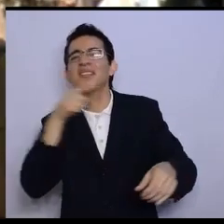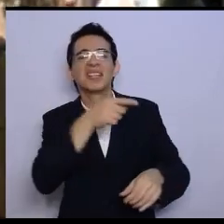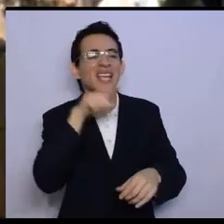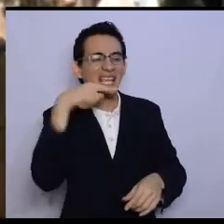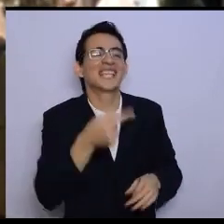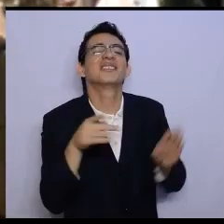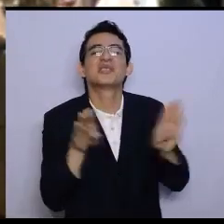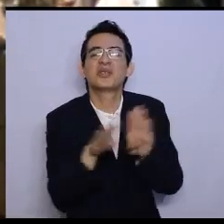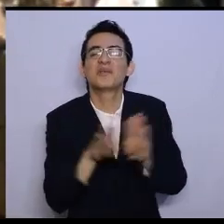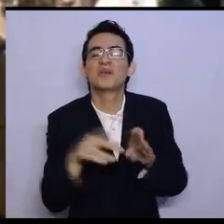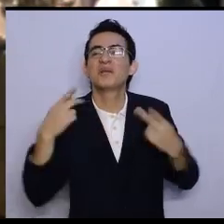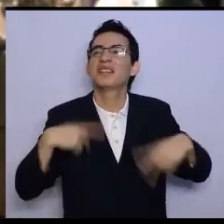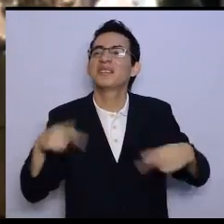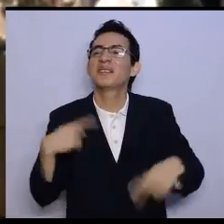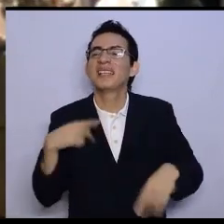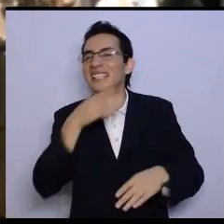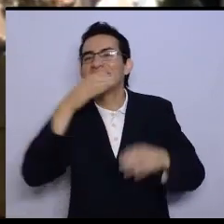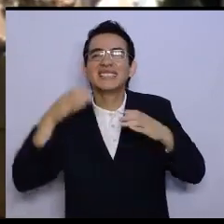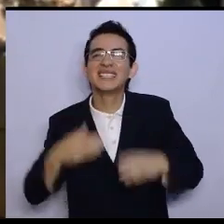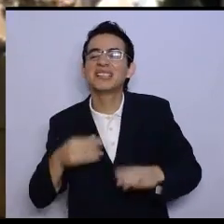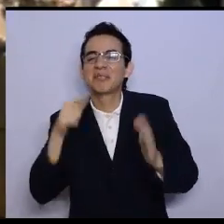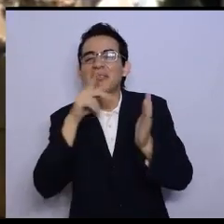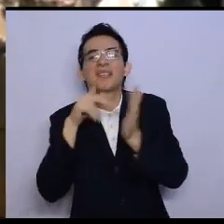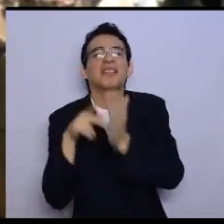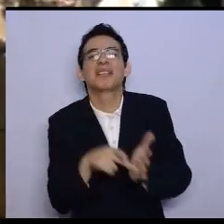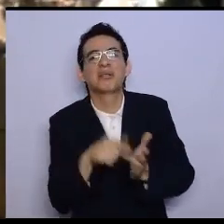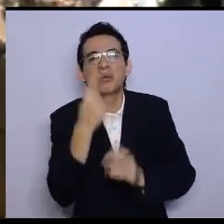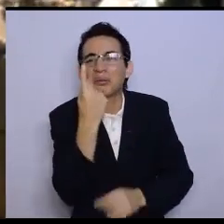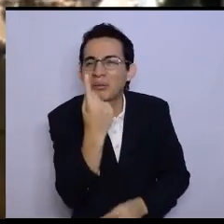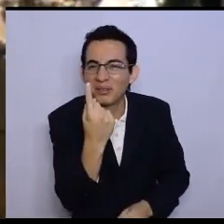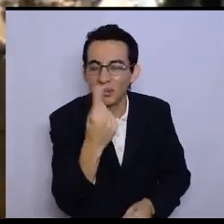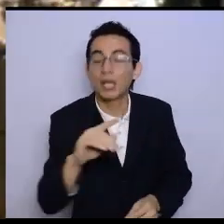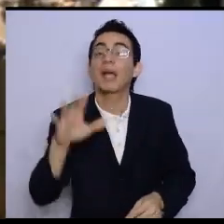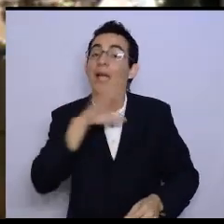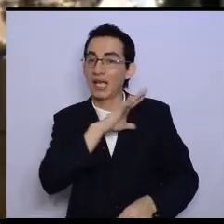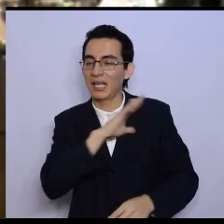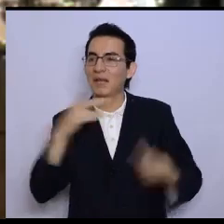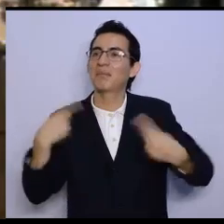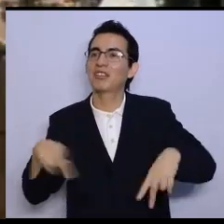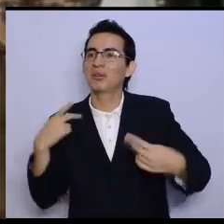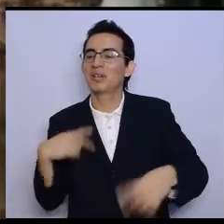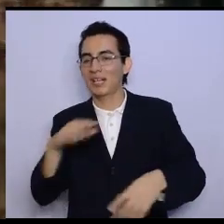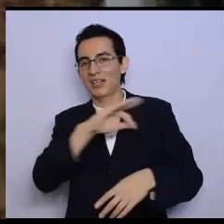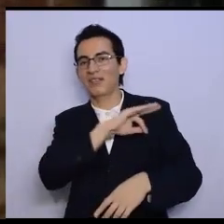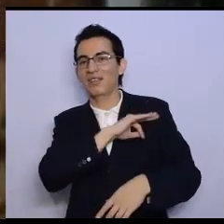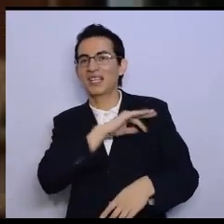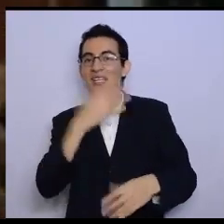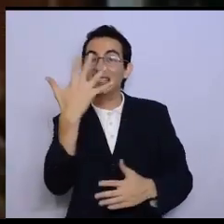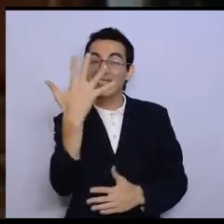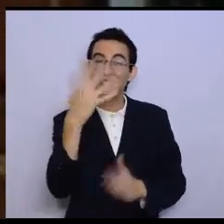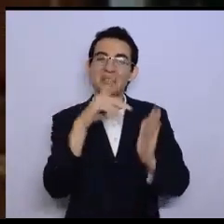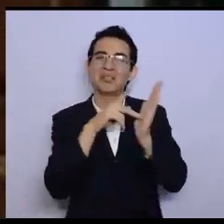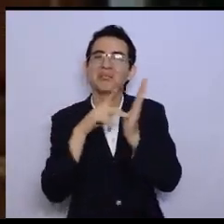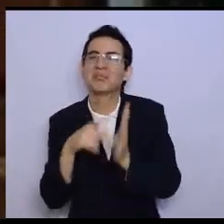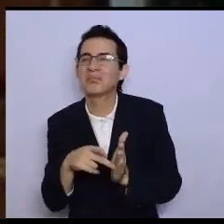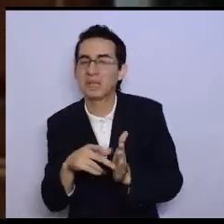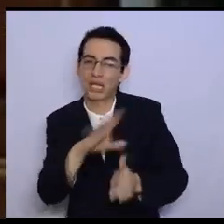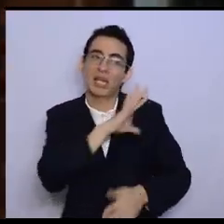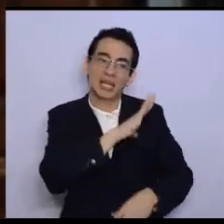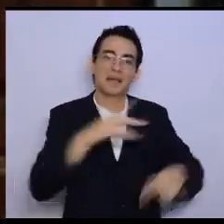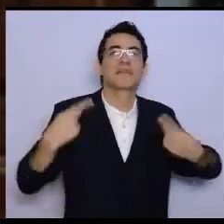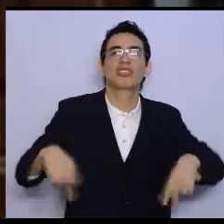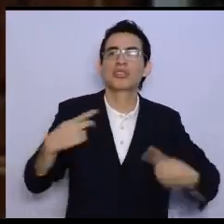es. Pero también hay fe de 5 quilates. O sea, hay fe de 10